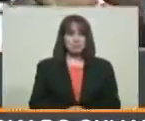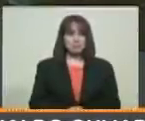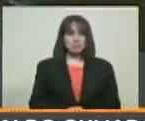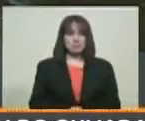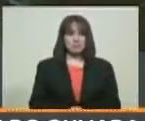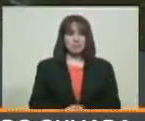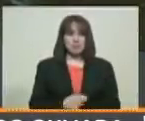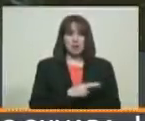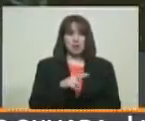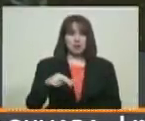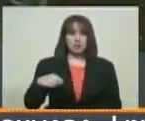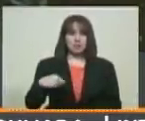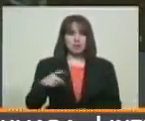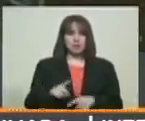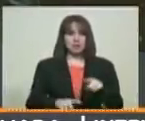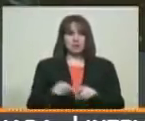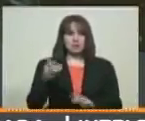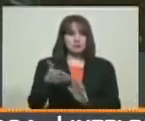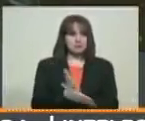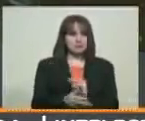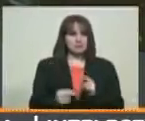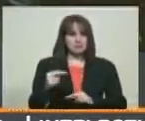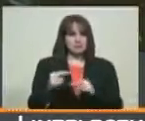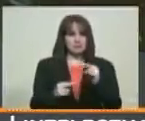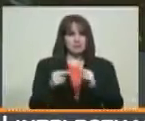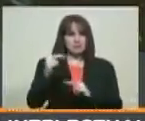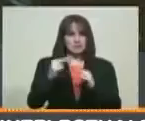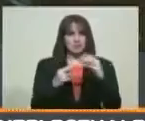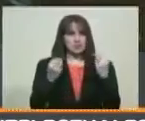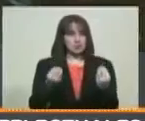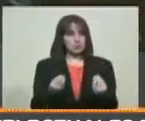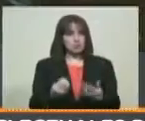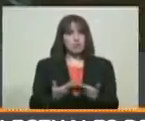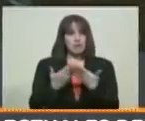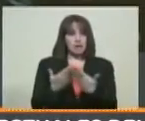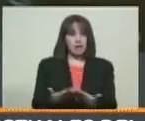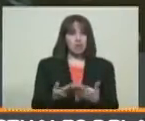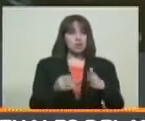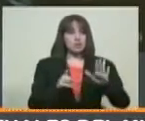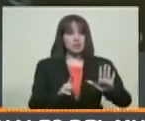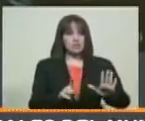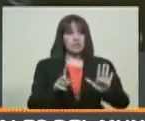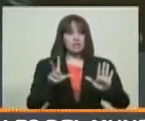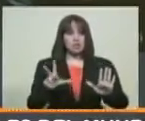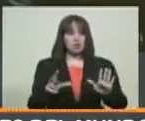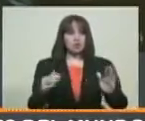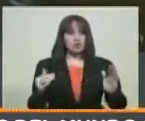Nosotros hemos construido y entregado 68.000.